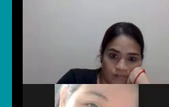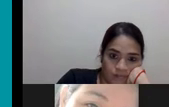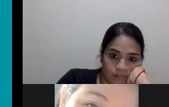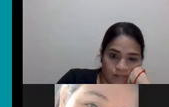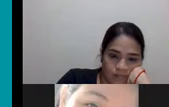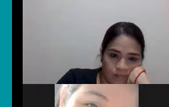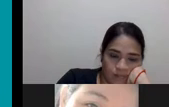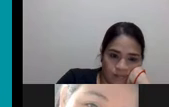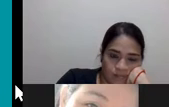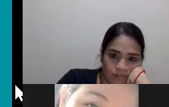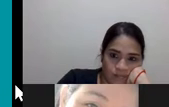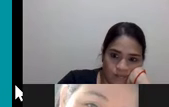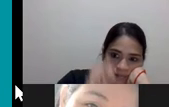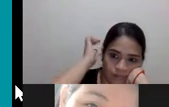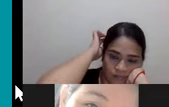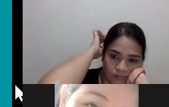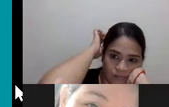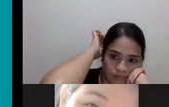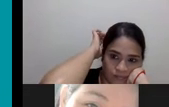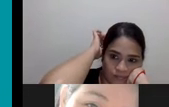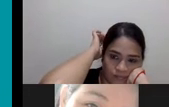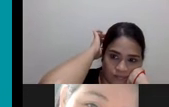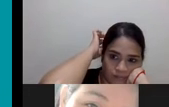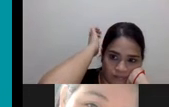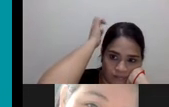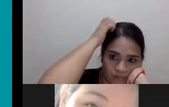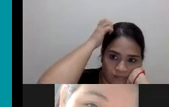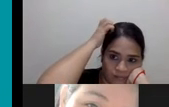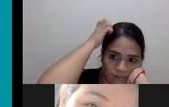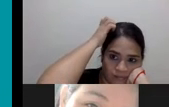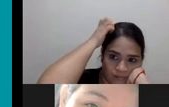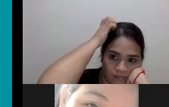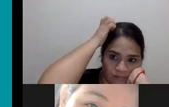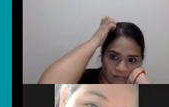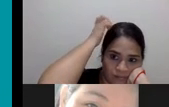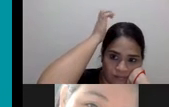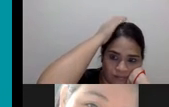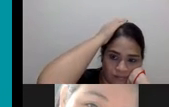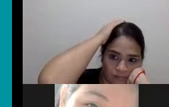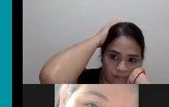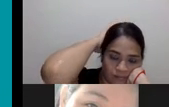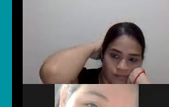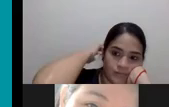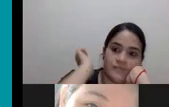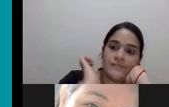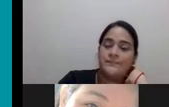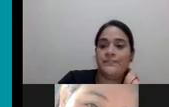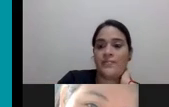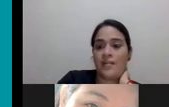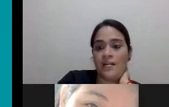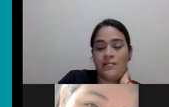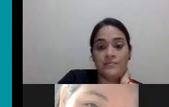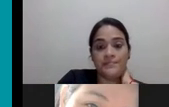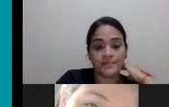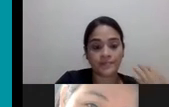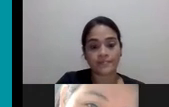esto, ha ido a lo largo de los años, a partir de como por ejemplo el 2020, que siempre he visto